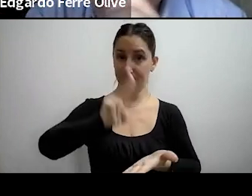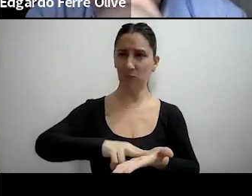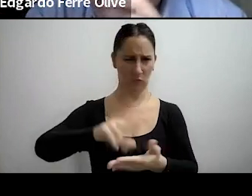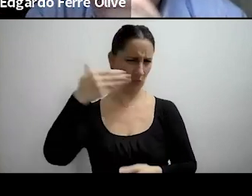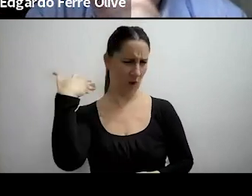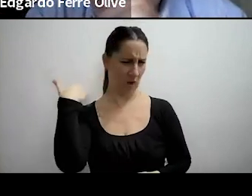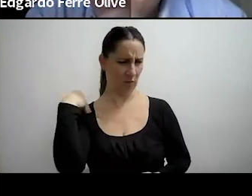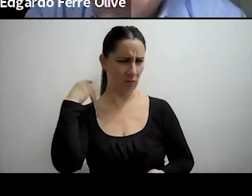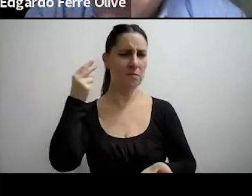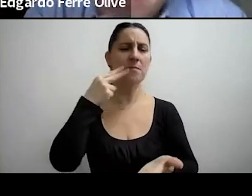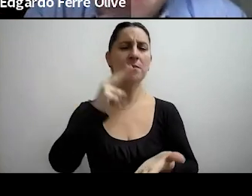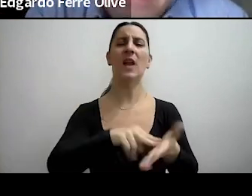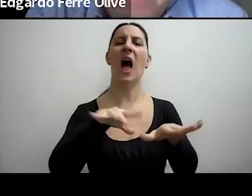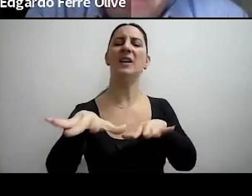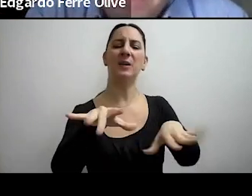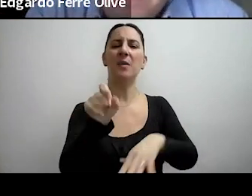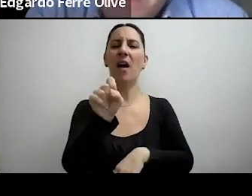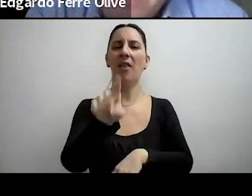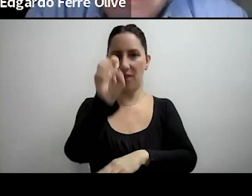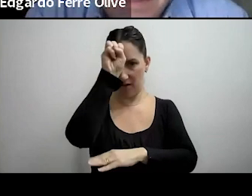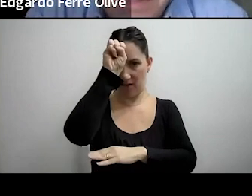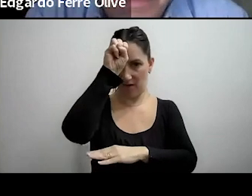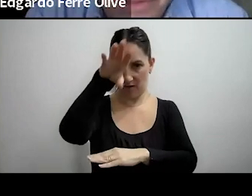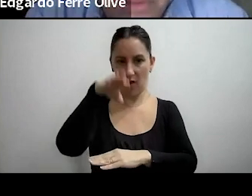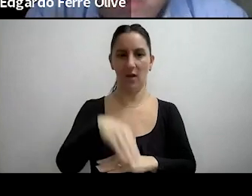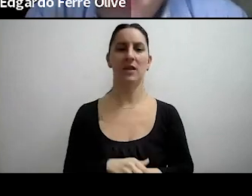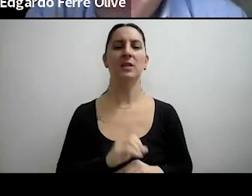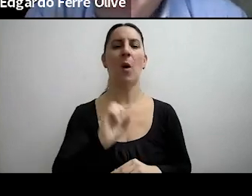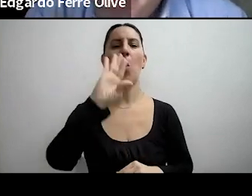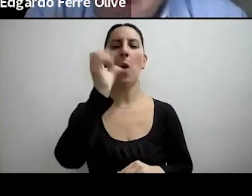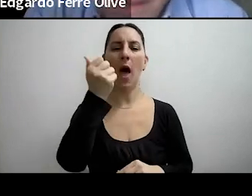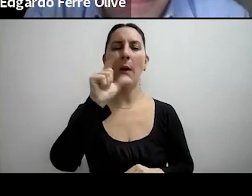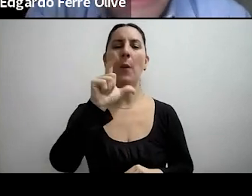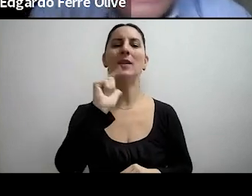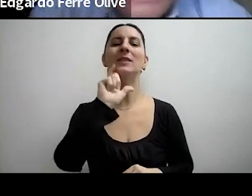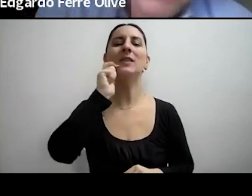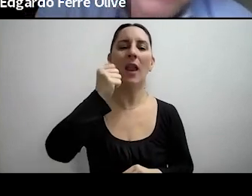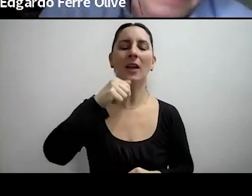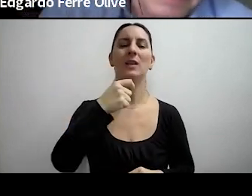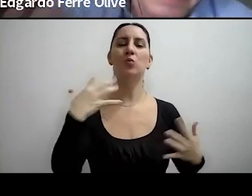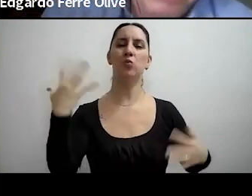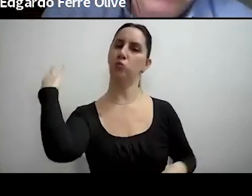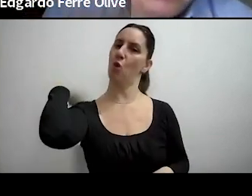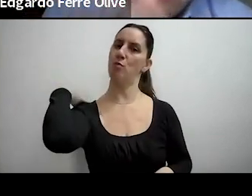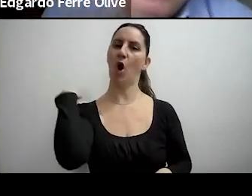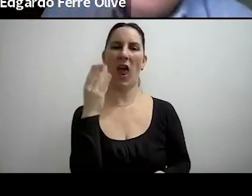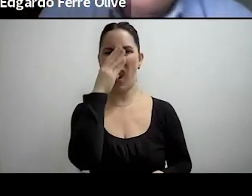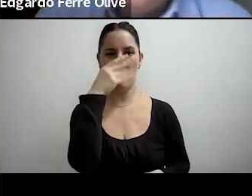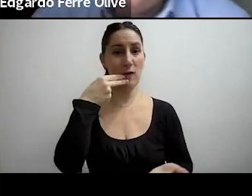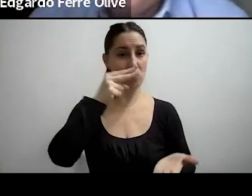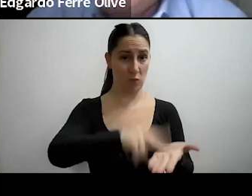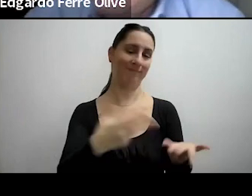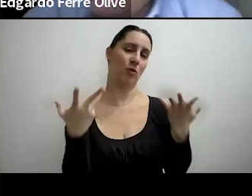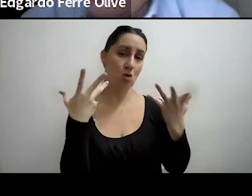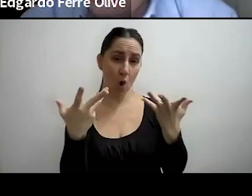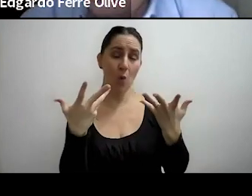momento para la actividad minera, que es el Black Land Tax, el impuesto al pulmón negro. ¿Por qué? Porque se determinó, que es obvio, que en la actividad